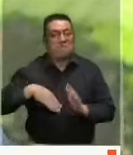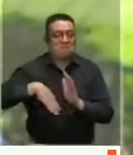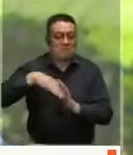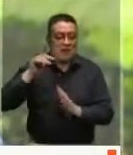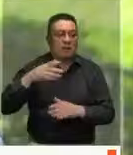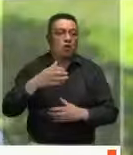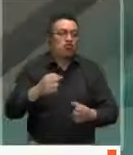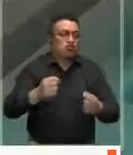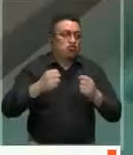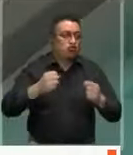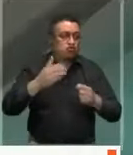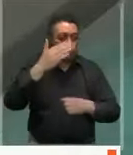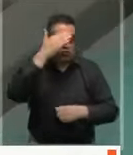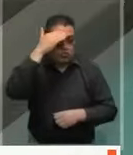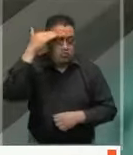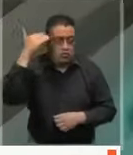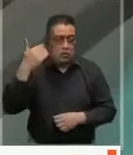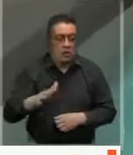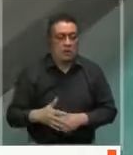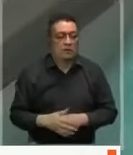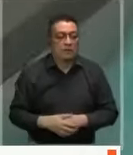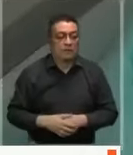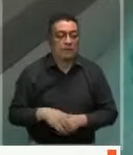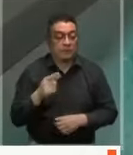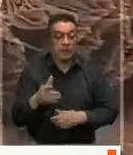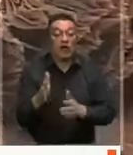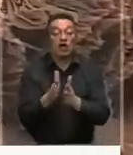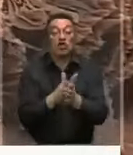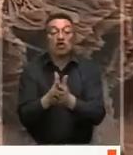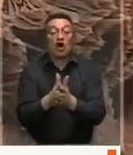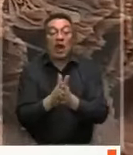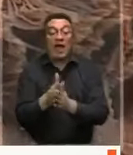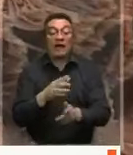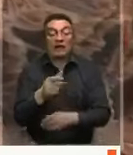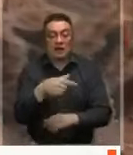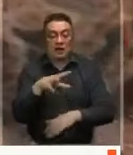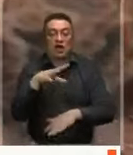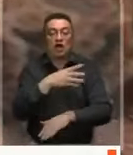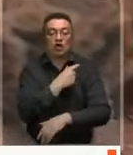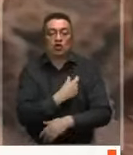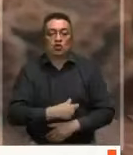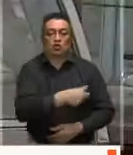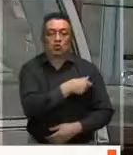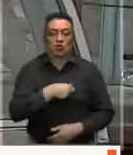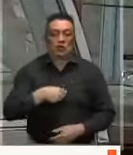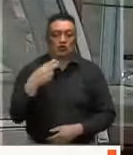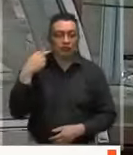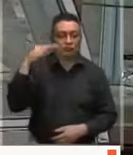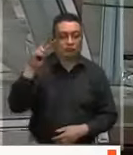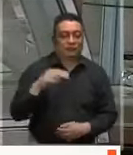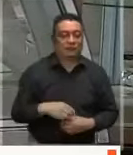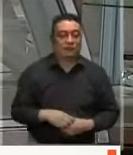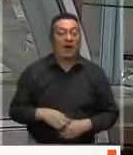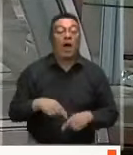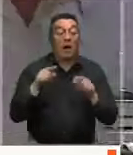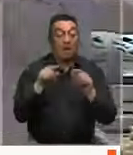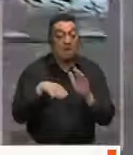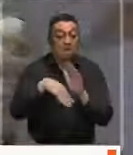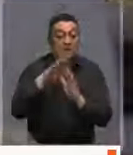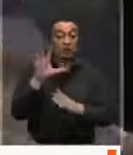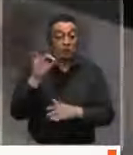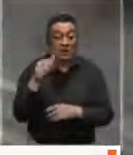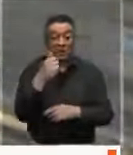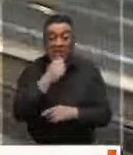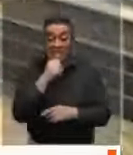hace mucho mucho calor ese el chocolate suizo este es la tiene más de 50 lados